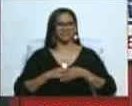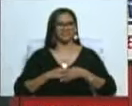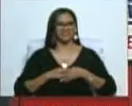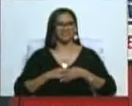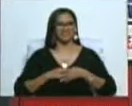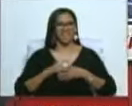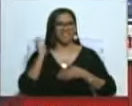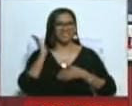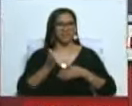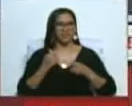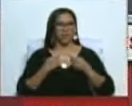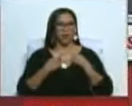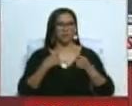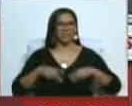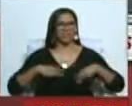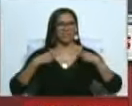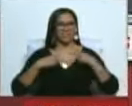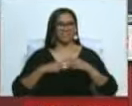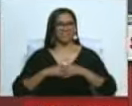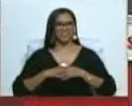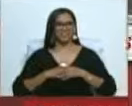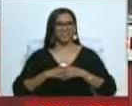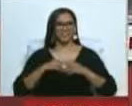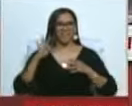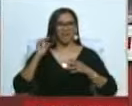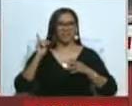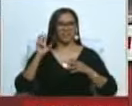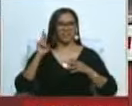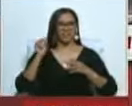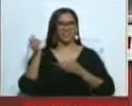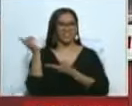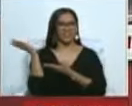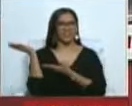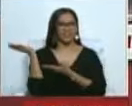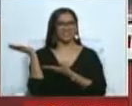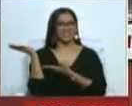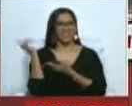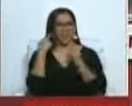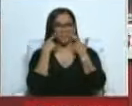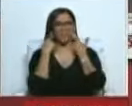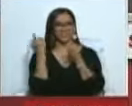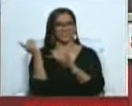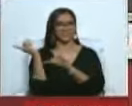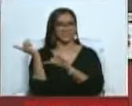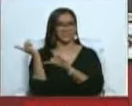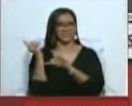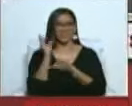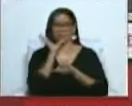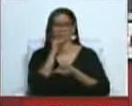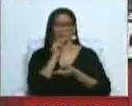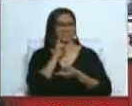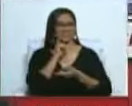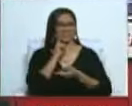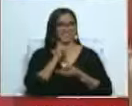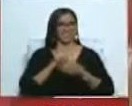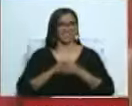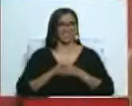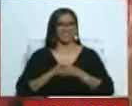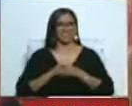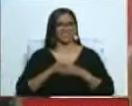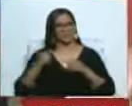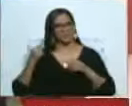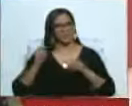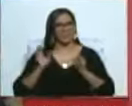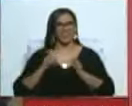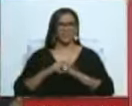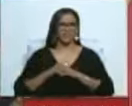Lo que es las cosas en la vida, ¿eh? Claro, si estaba con Freddy Bernal, lo mínimo que podía era sancionar. Se dan cuenta que no estoy mintiendo, ¿eh? Lo mínimo, ¿verdad? No